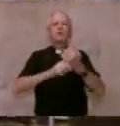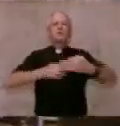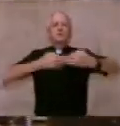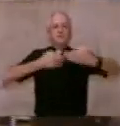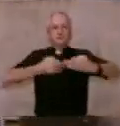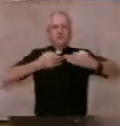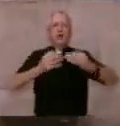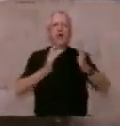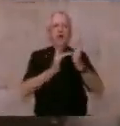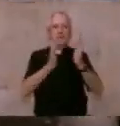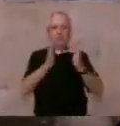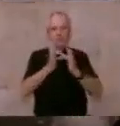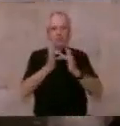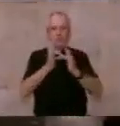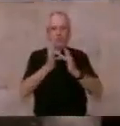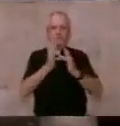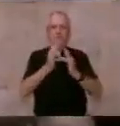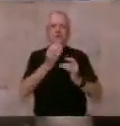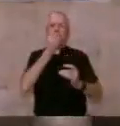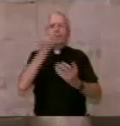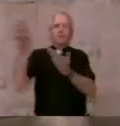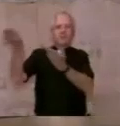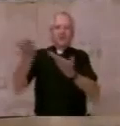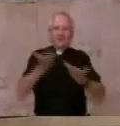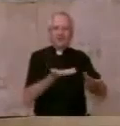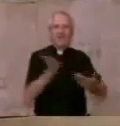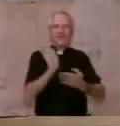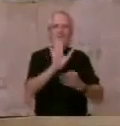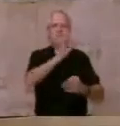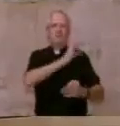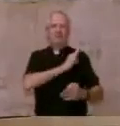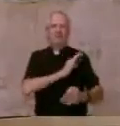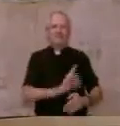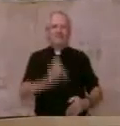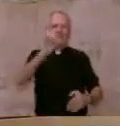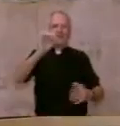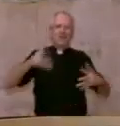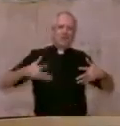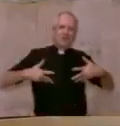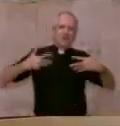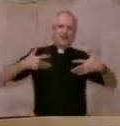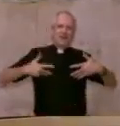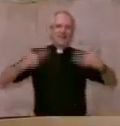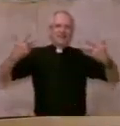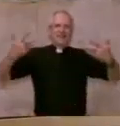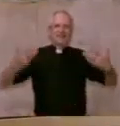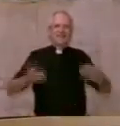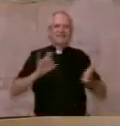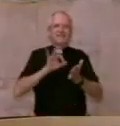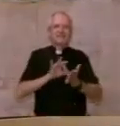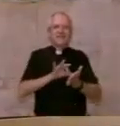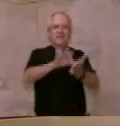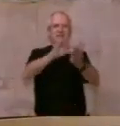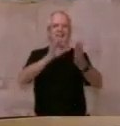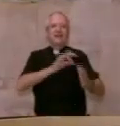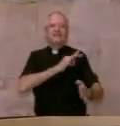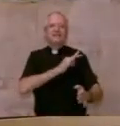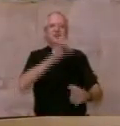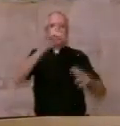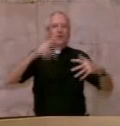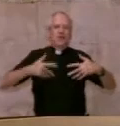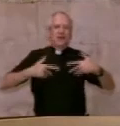a Jesús de Nazaret. Bendito el que viene en nombre del Señor a vivir su lema episcopal, servid al Señor con